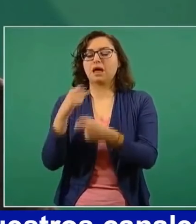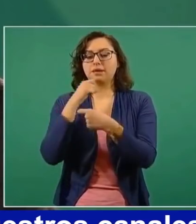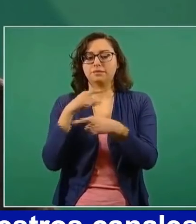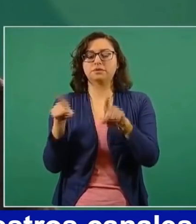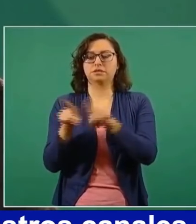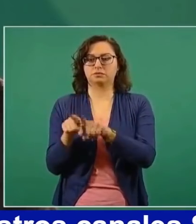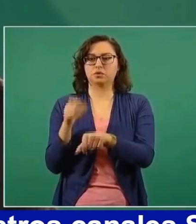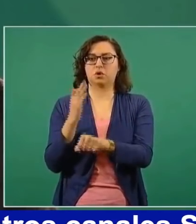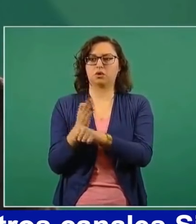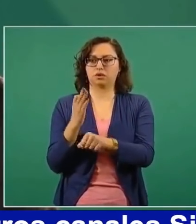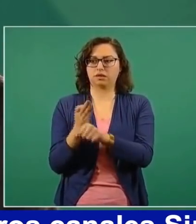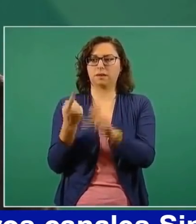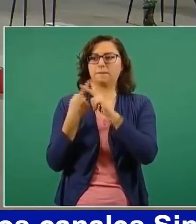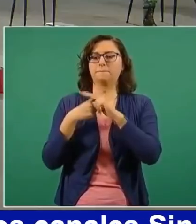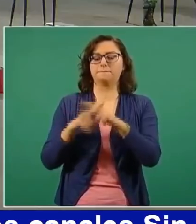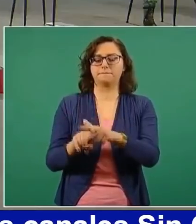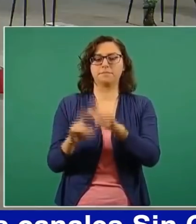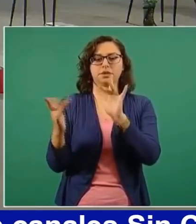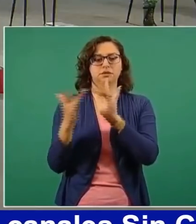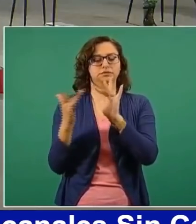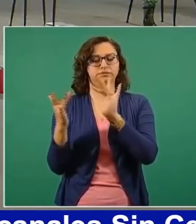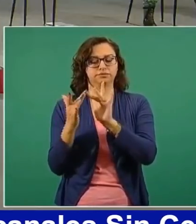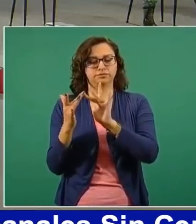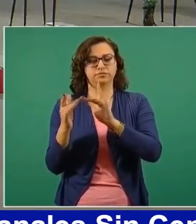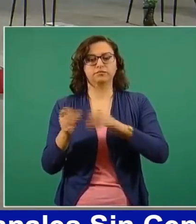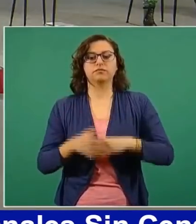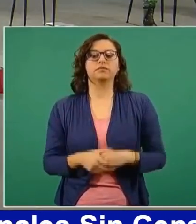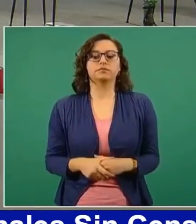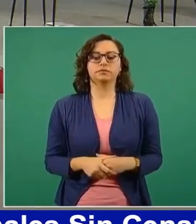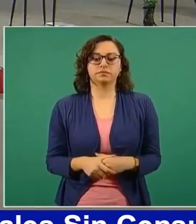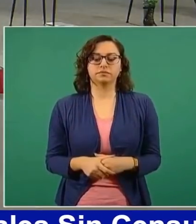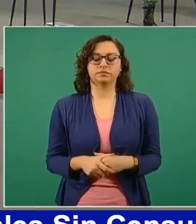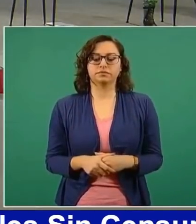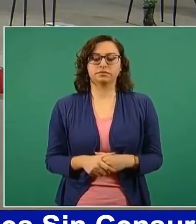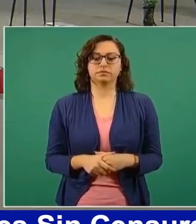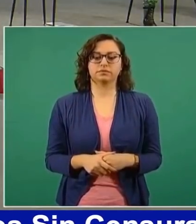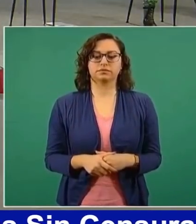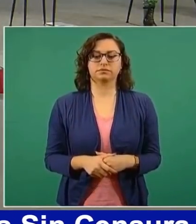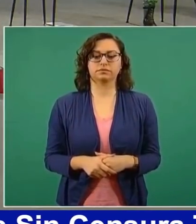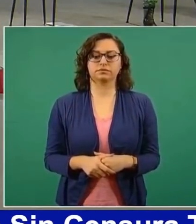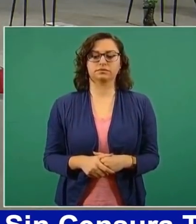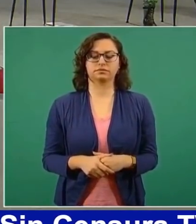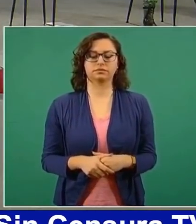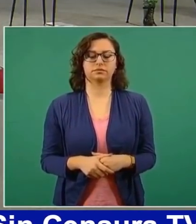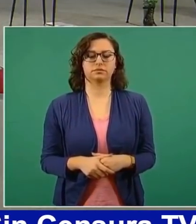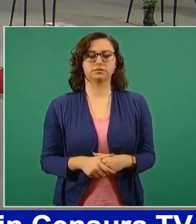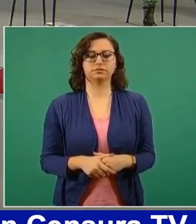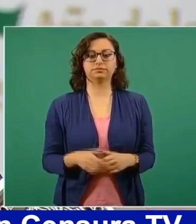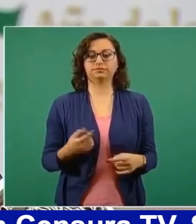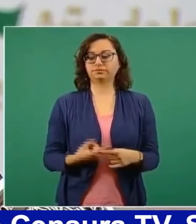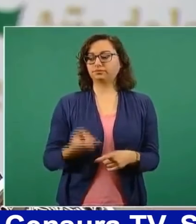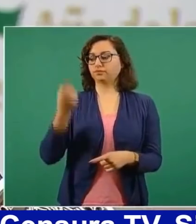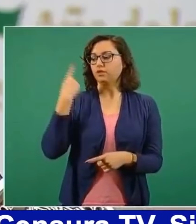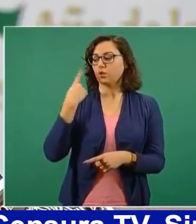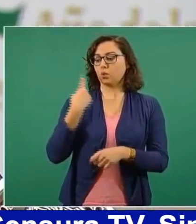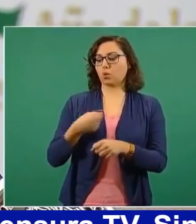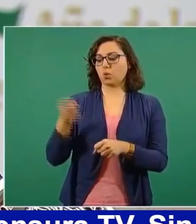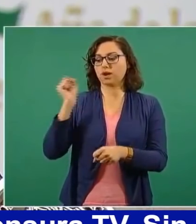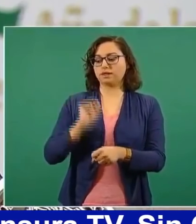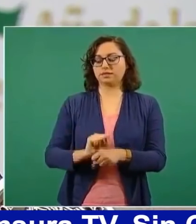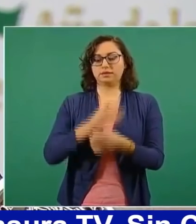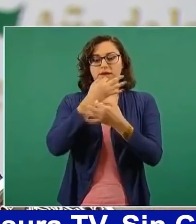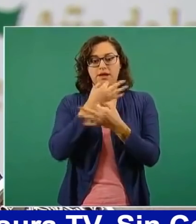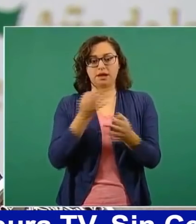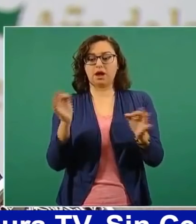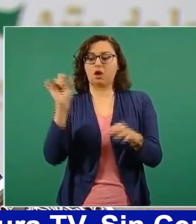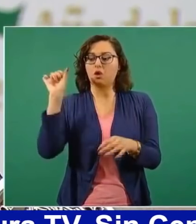en unos momentos. Y que se anunció desde luego hace exactamente una semana y que arranca el día de